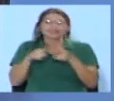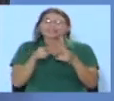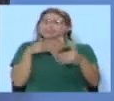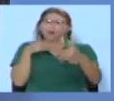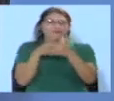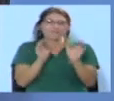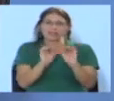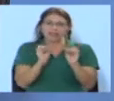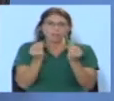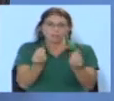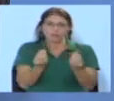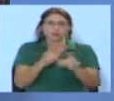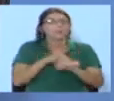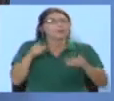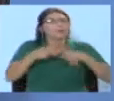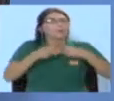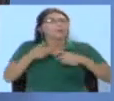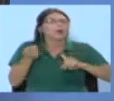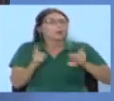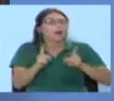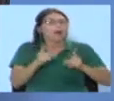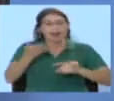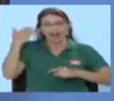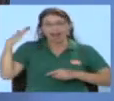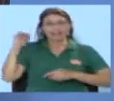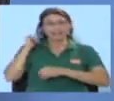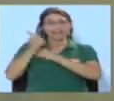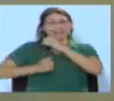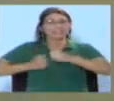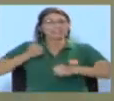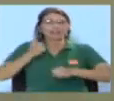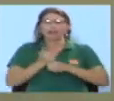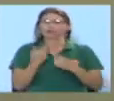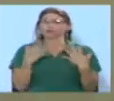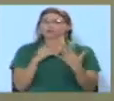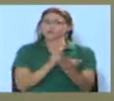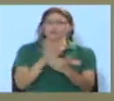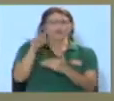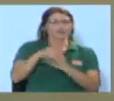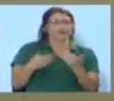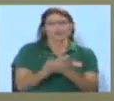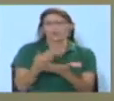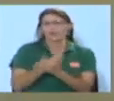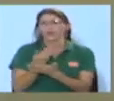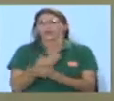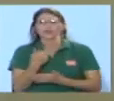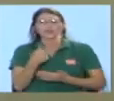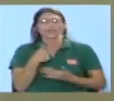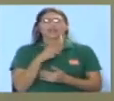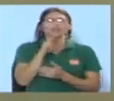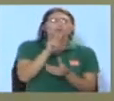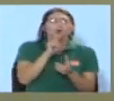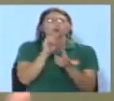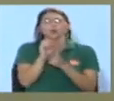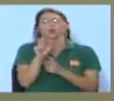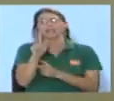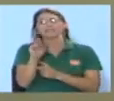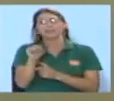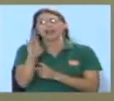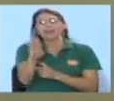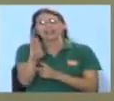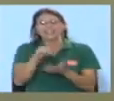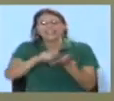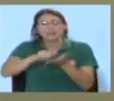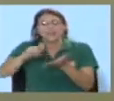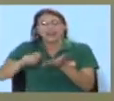por ejemplo, lo que hace 10 años era un proyecto novedoso de tener conexiones de banda ancha en las escuelas de 2, 3 megas de enlace, 10 años